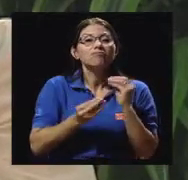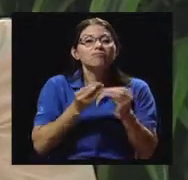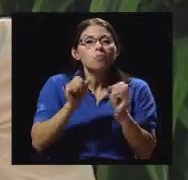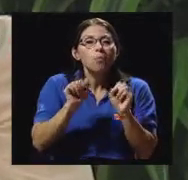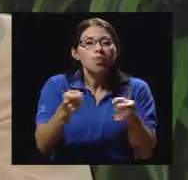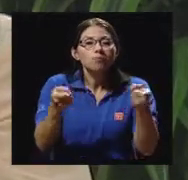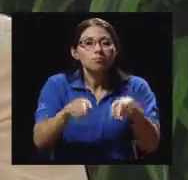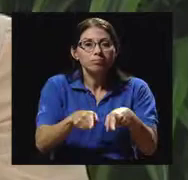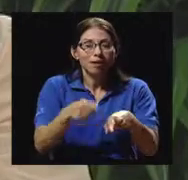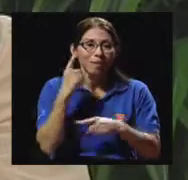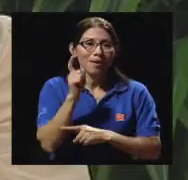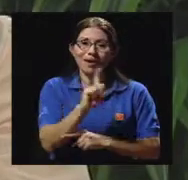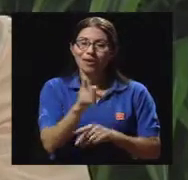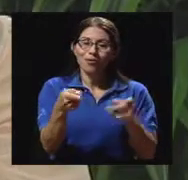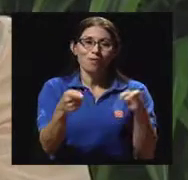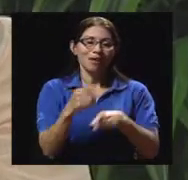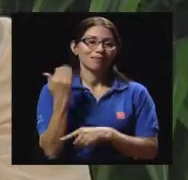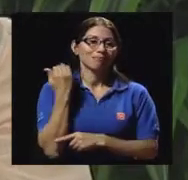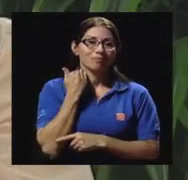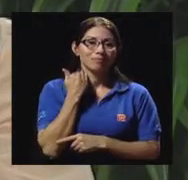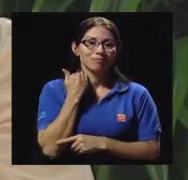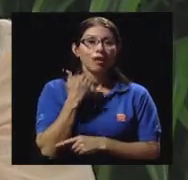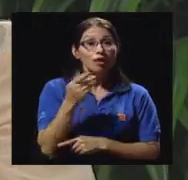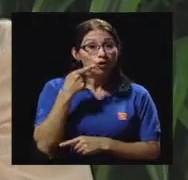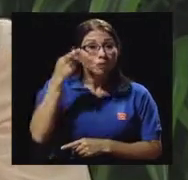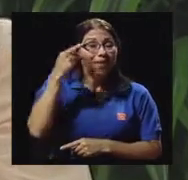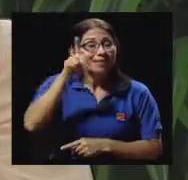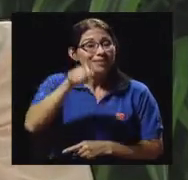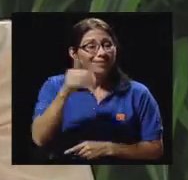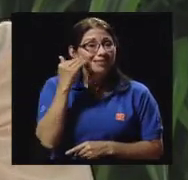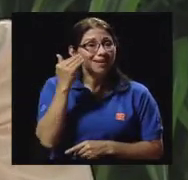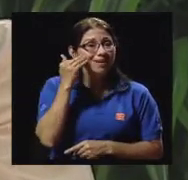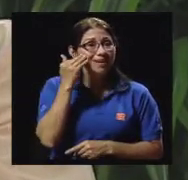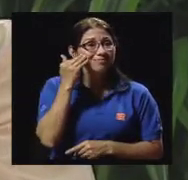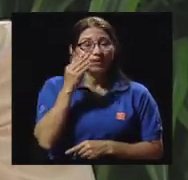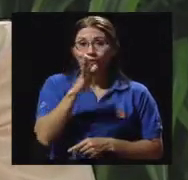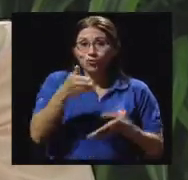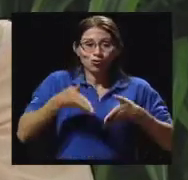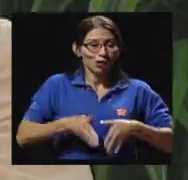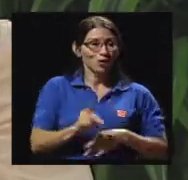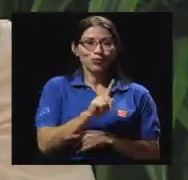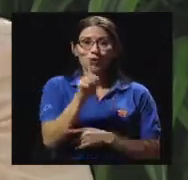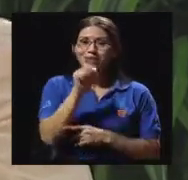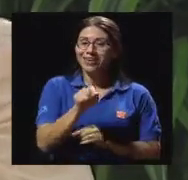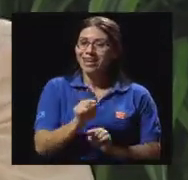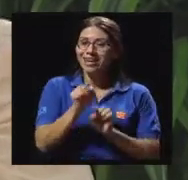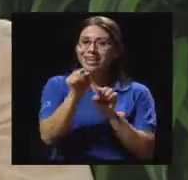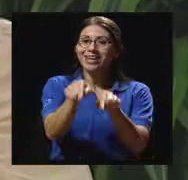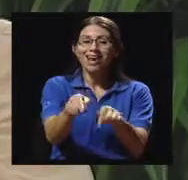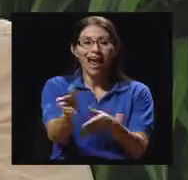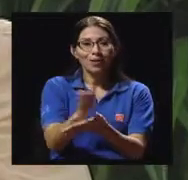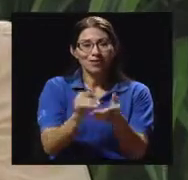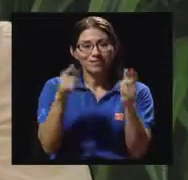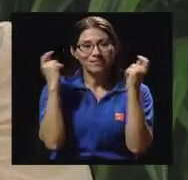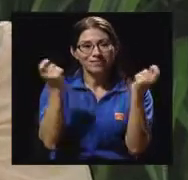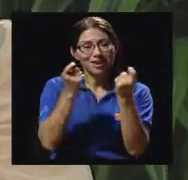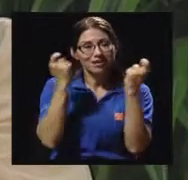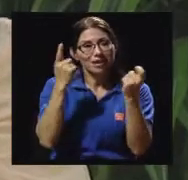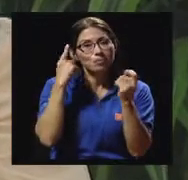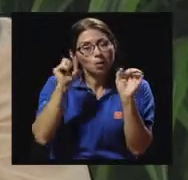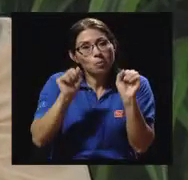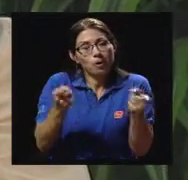en riesgo. Los padres deberían de saber que hay megafiestas a las cuales no deberían de ir sus hijos adolescentes porque están